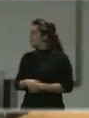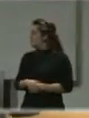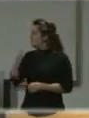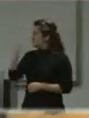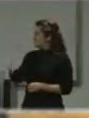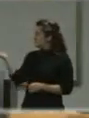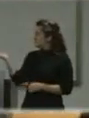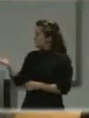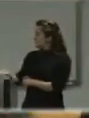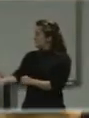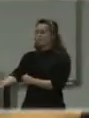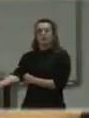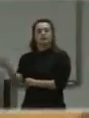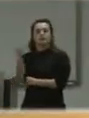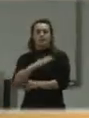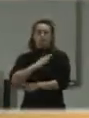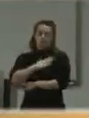bueno